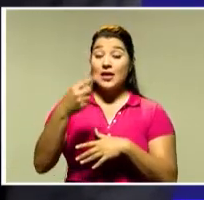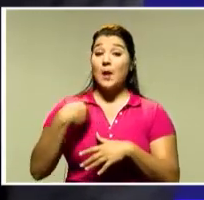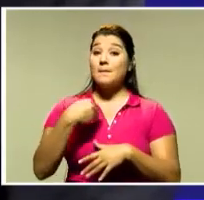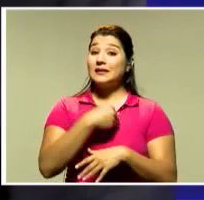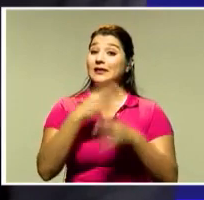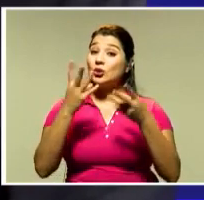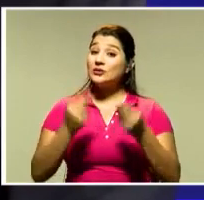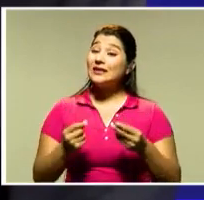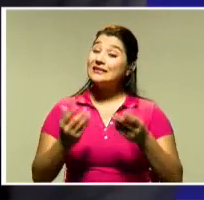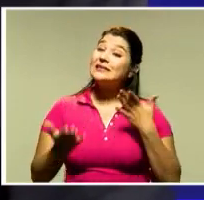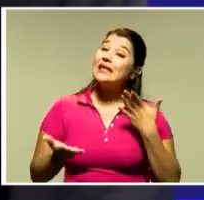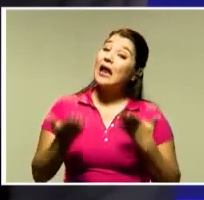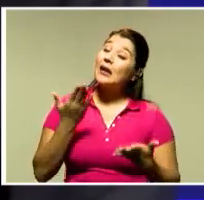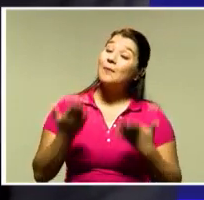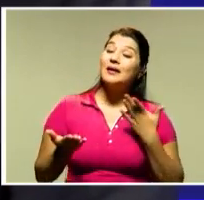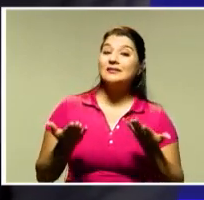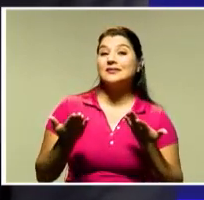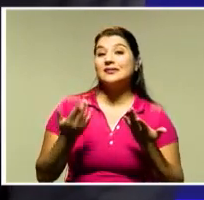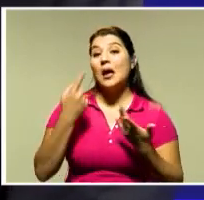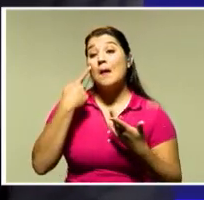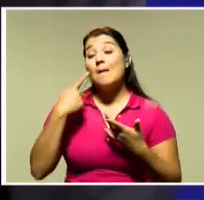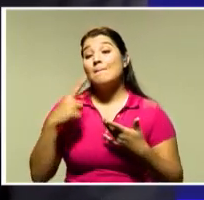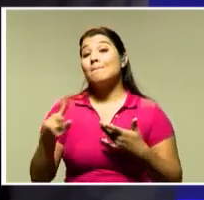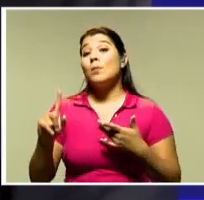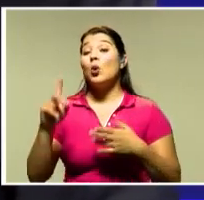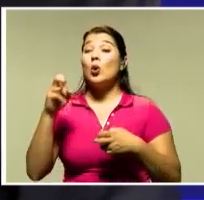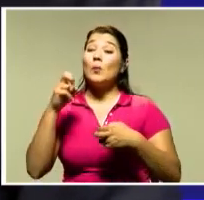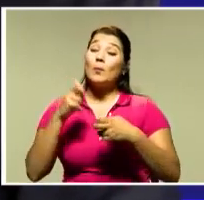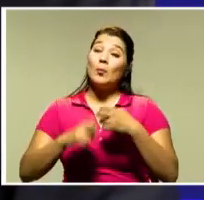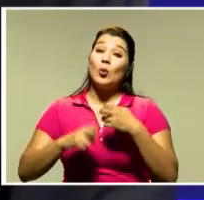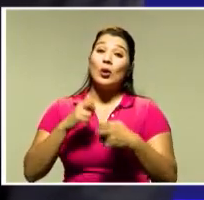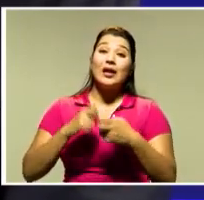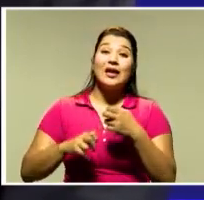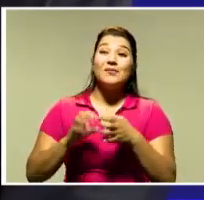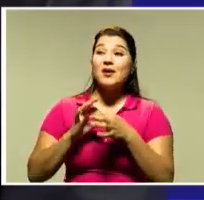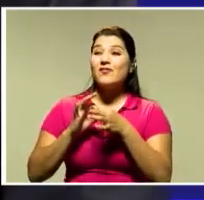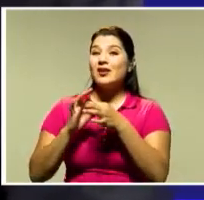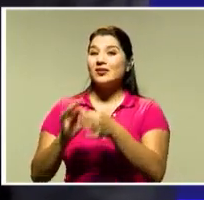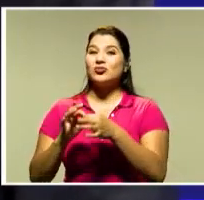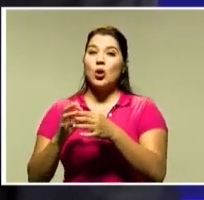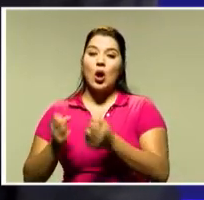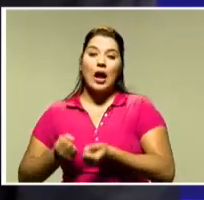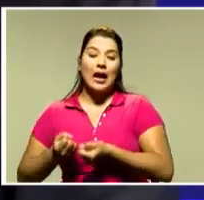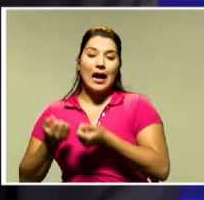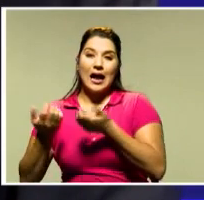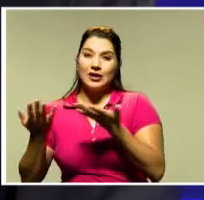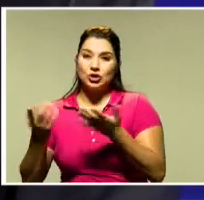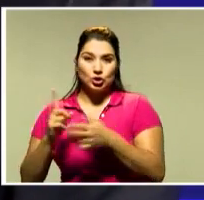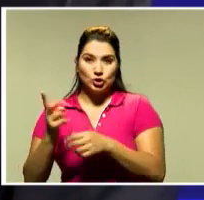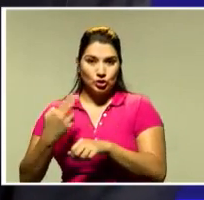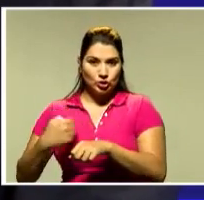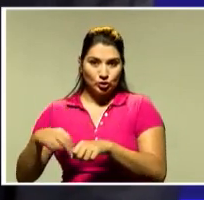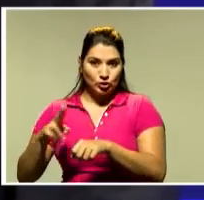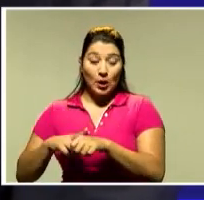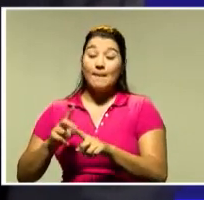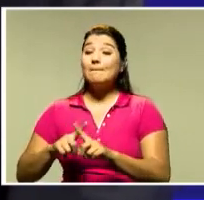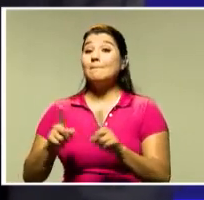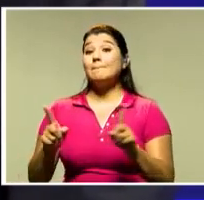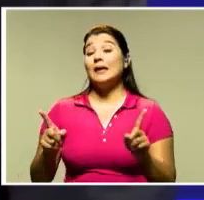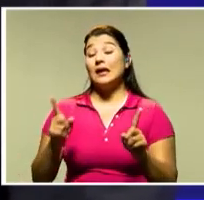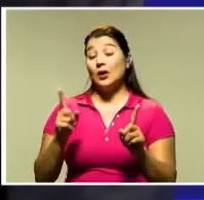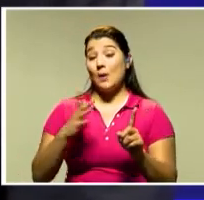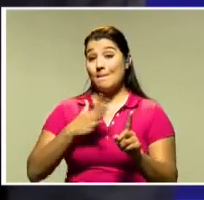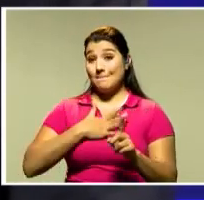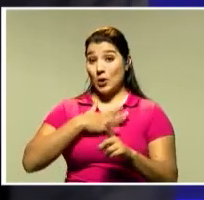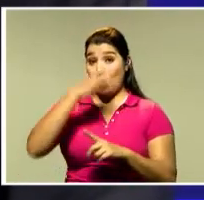atienden a situaciones, digamos, coyunturales, dicen ellos, a gasto no recurrente. Sin embargo, a mí